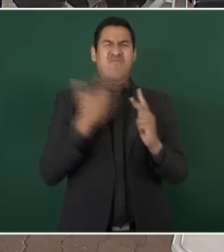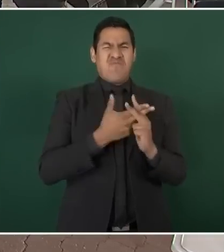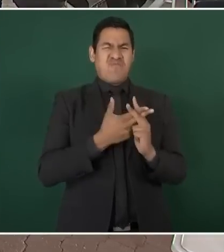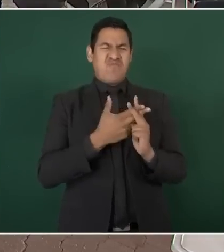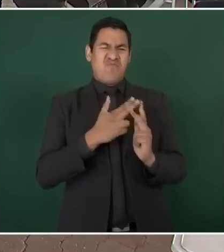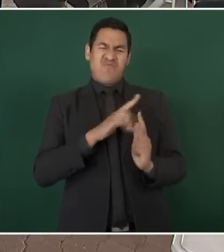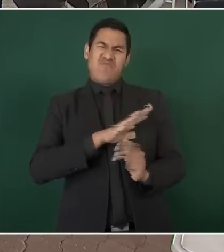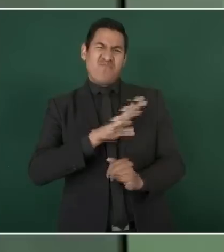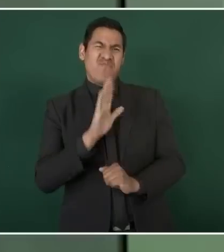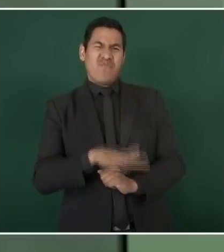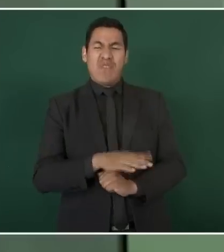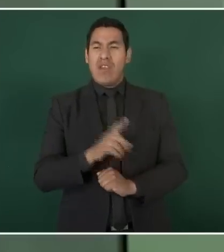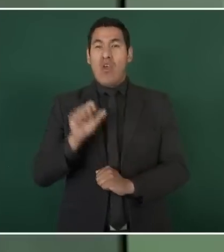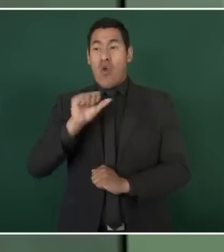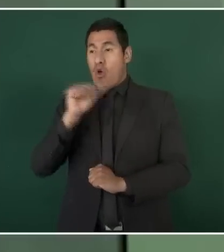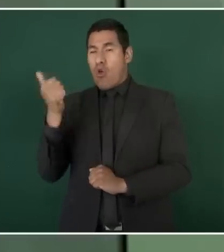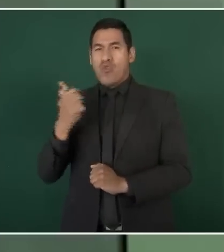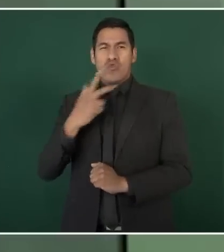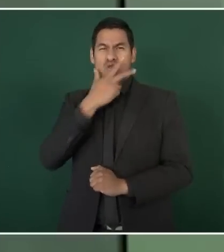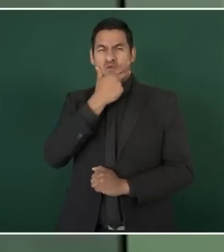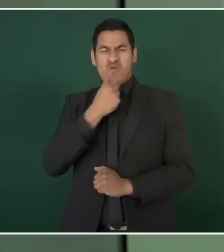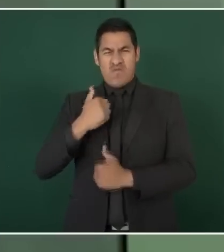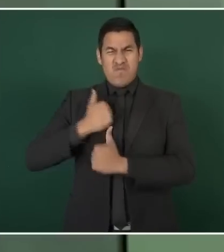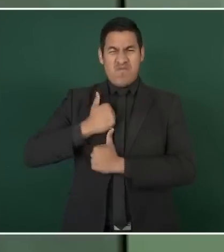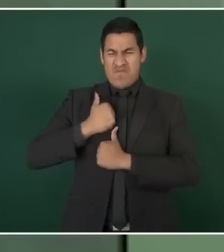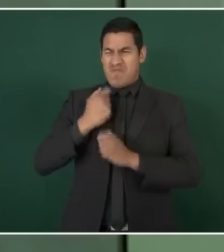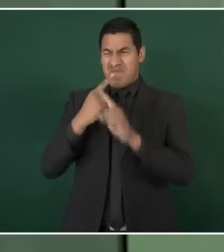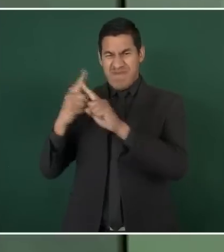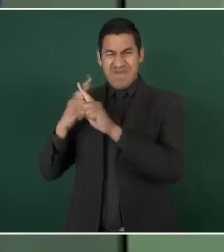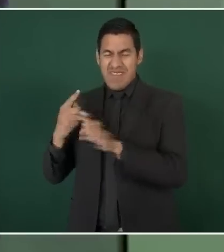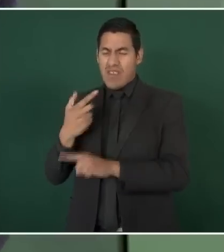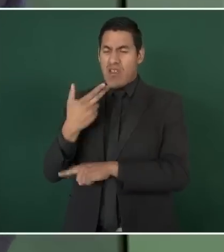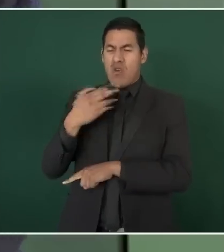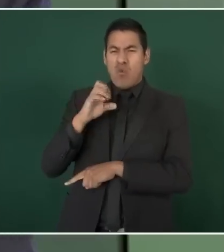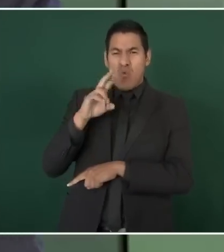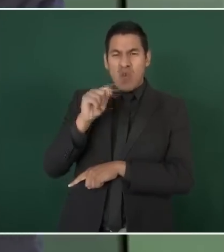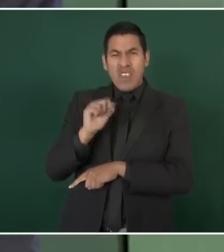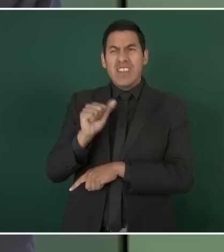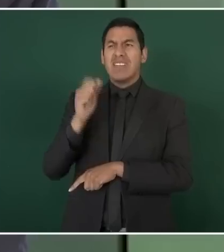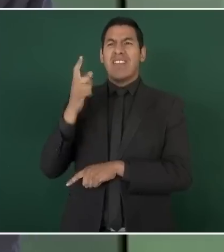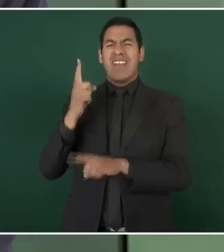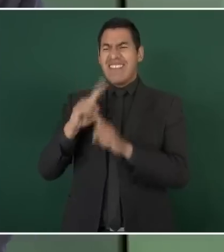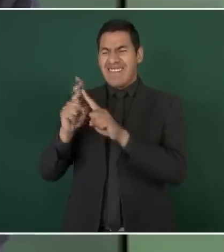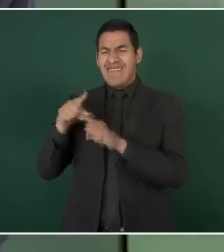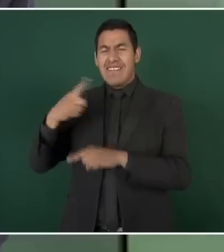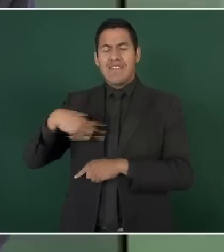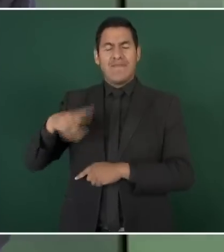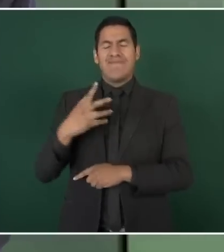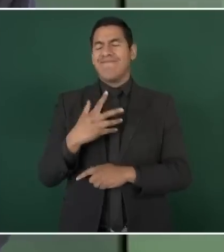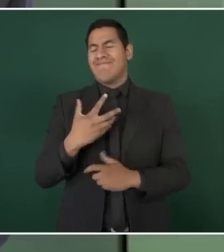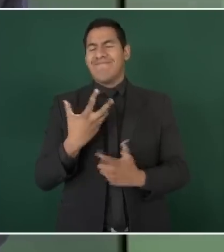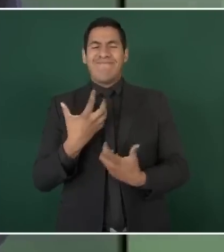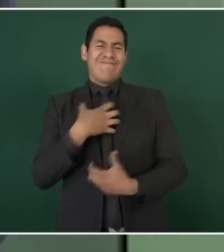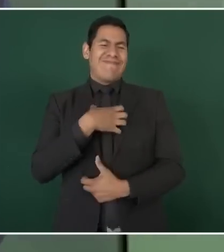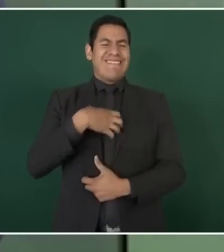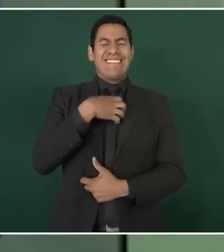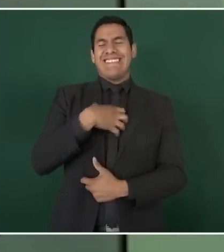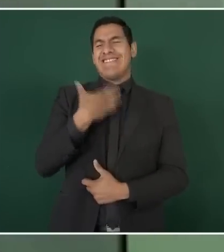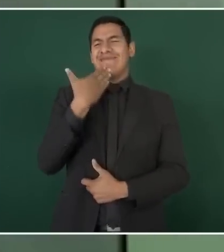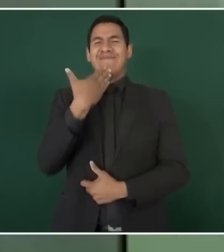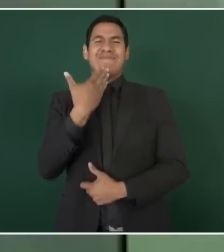Blanquet, Mondragón y Félix Díaz. Ellos se encargan de escoger al